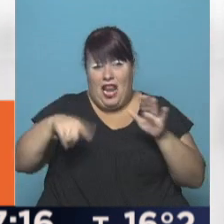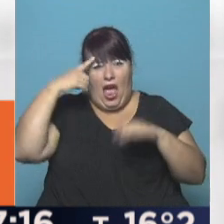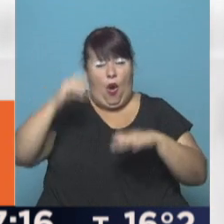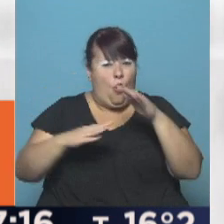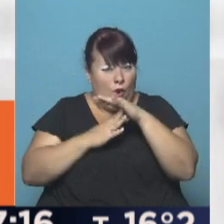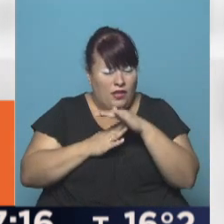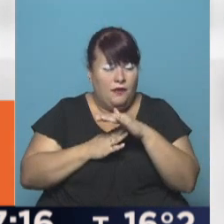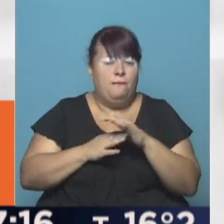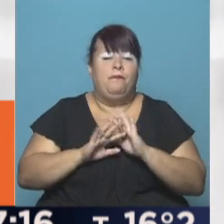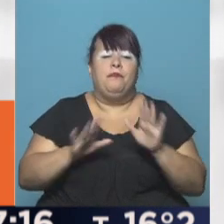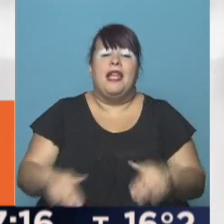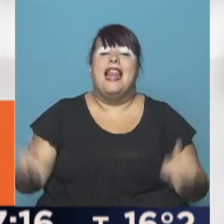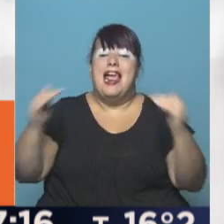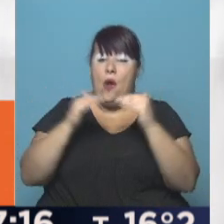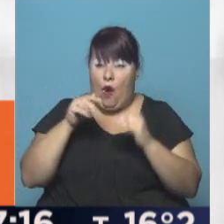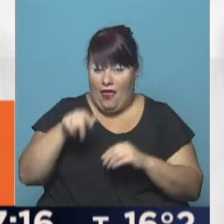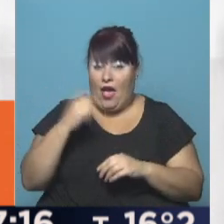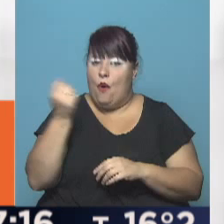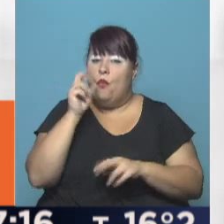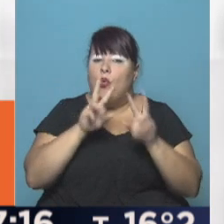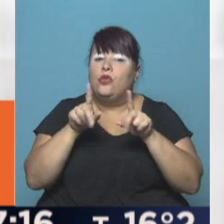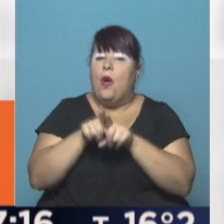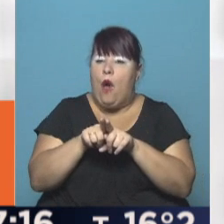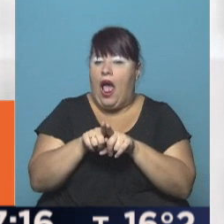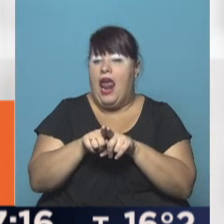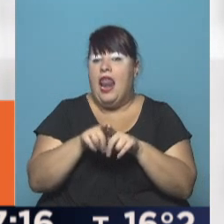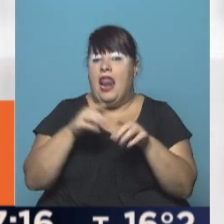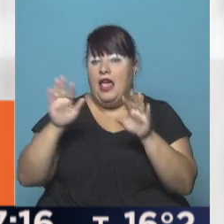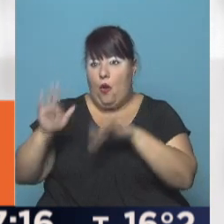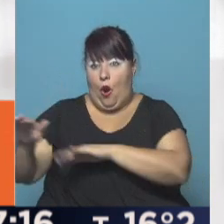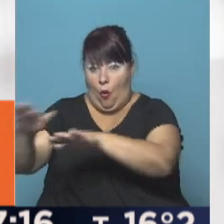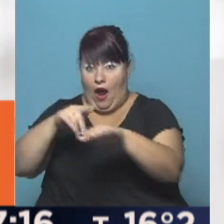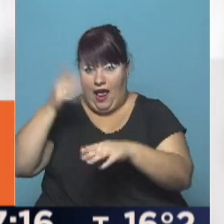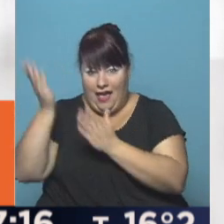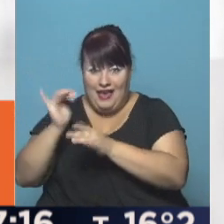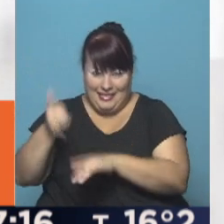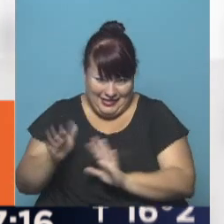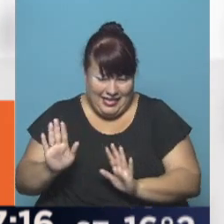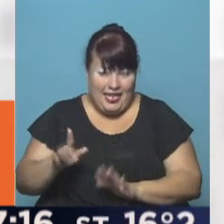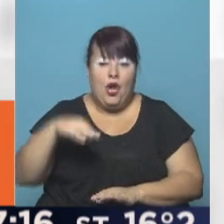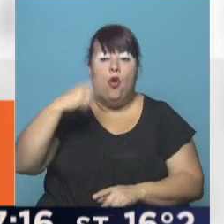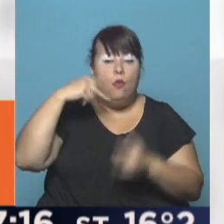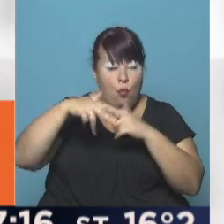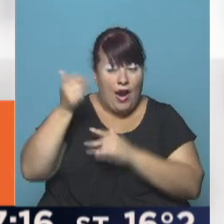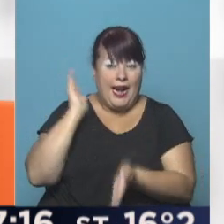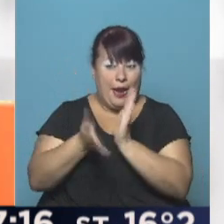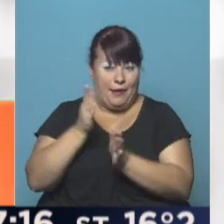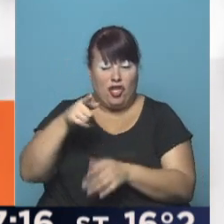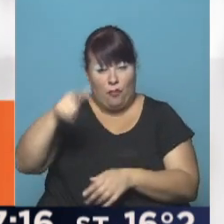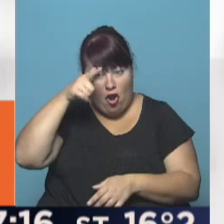corte de que la igualdad es tratar de la misma forma quienes dan igual situación en el caso de muy ni el represor